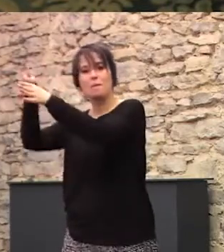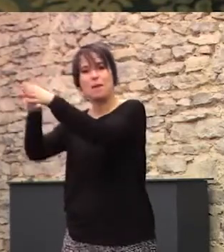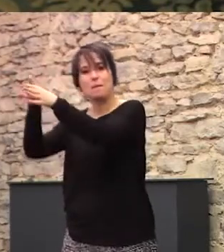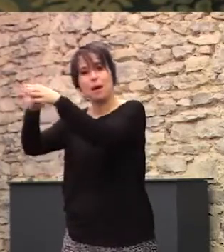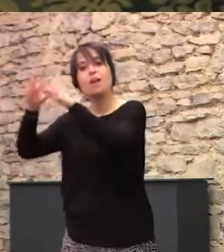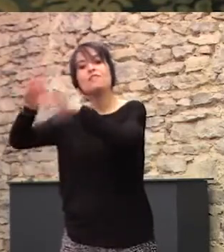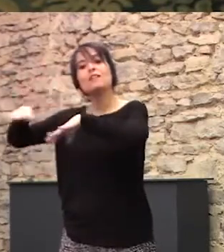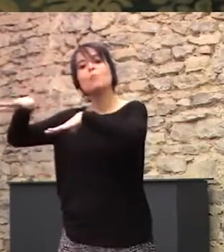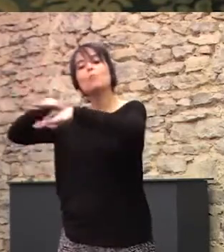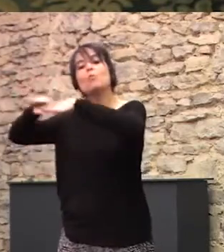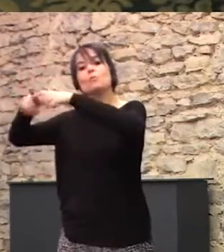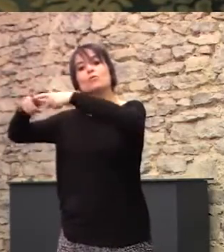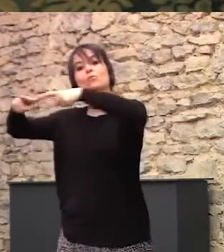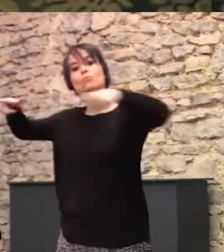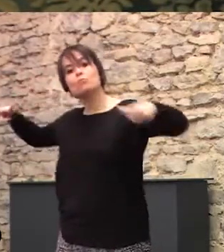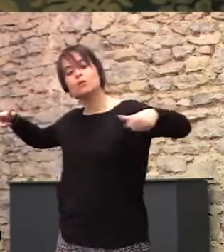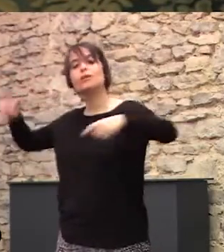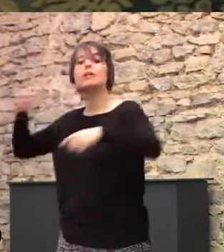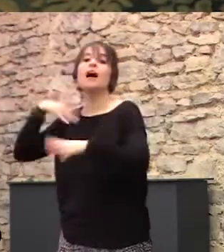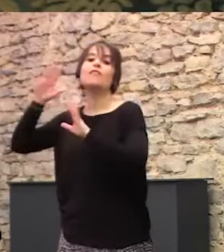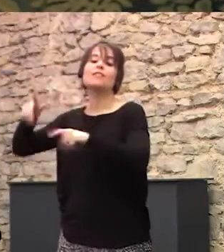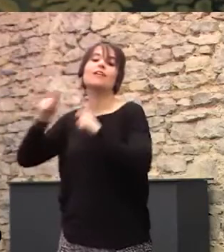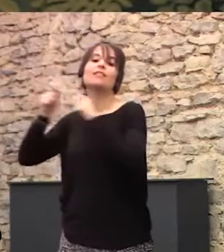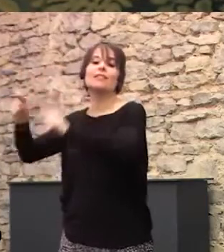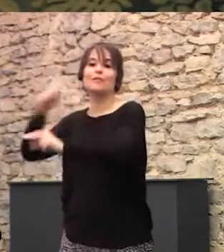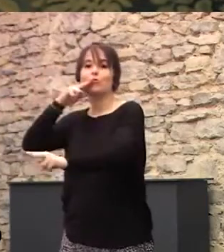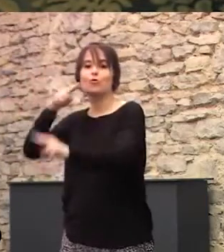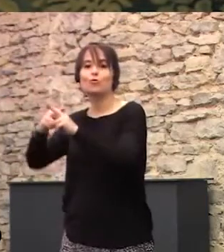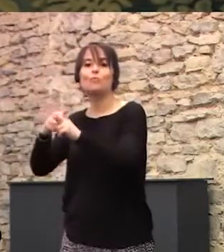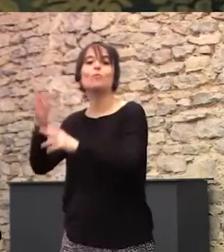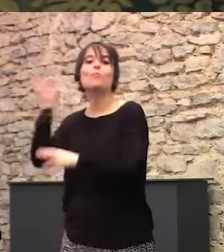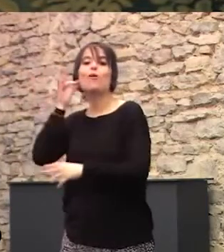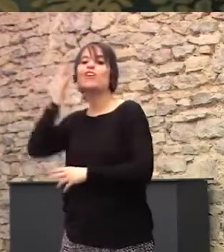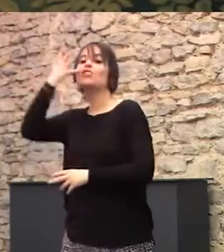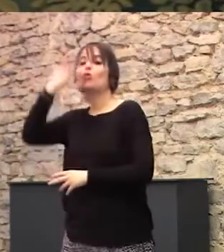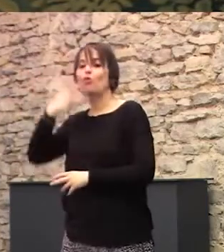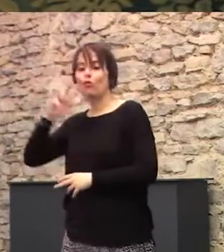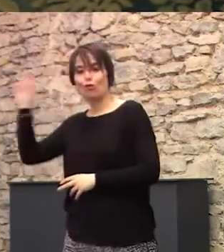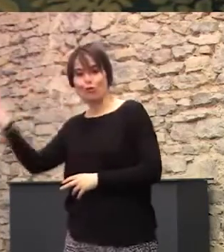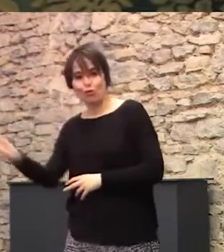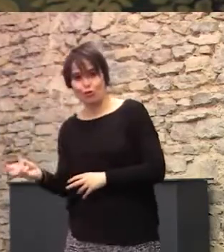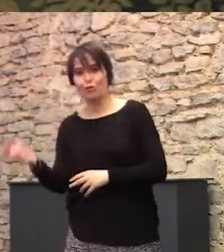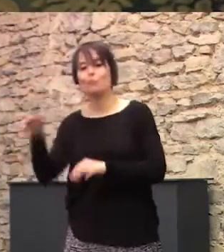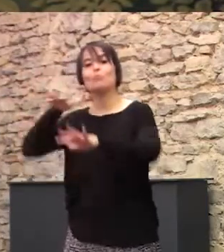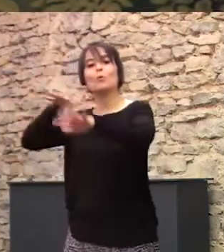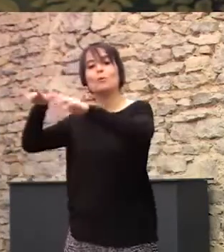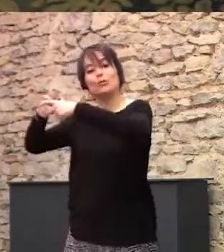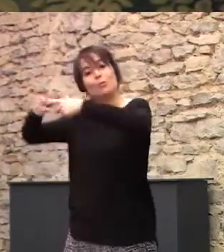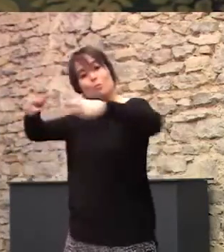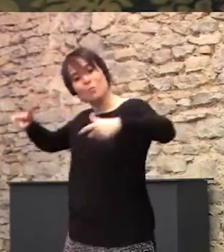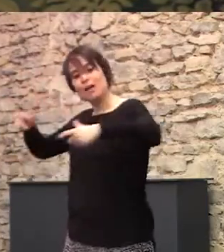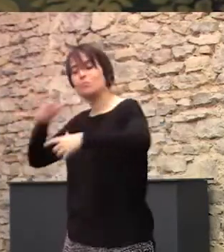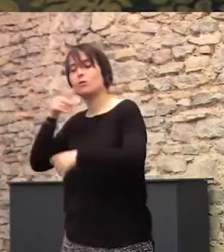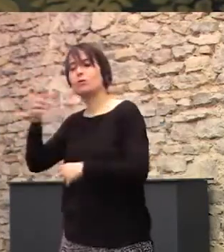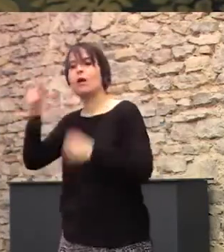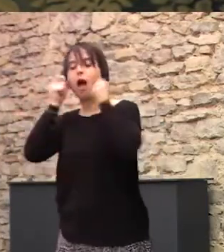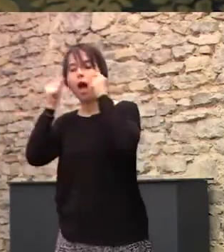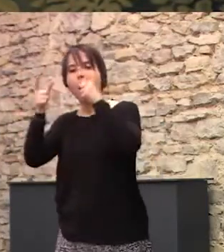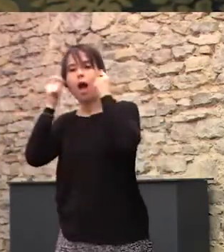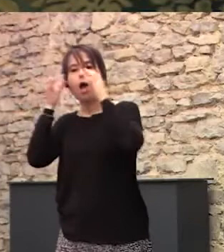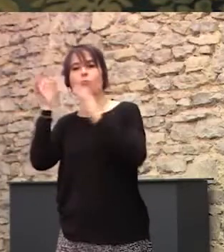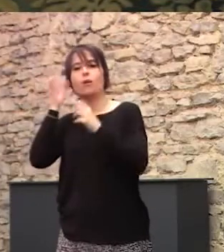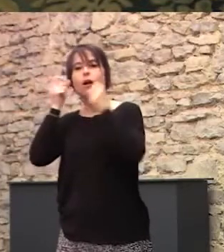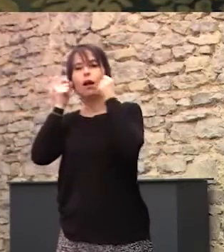movimiento que llamaron al final mujeres de color. Entonces, se va ampliando el movimiento, porque muchas mujeres ya se dieron cuenta de